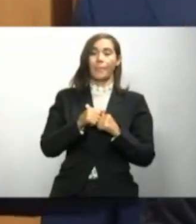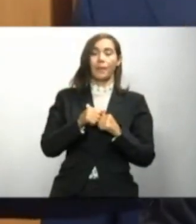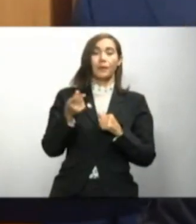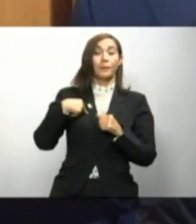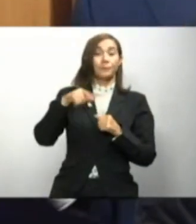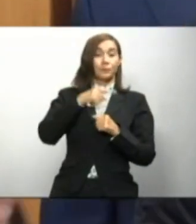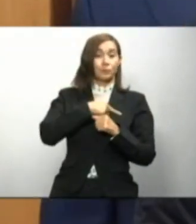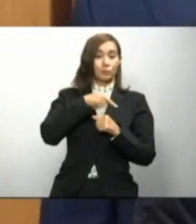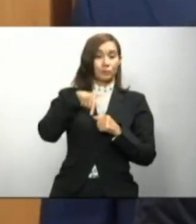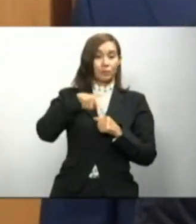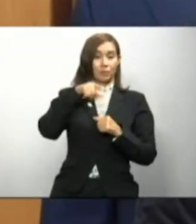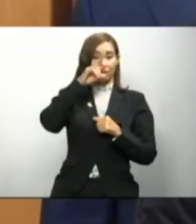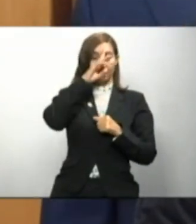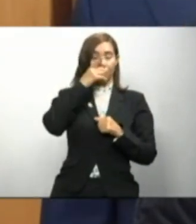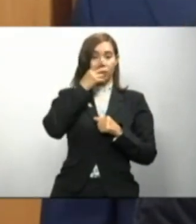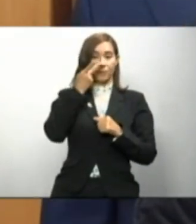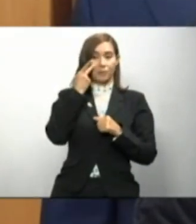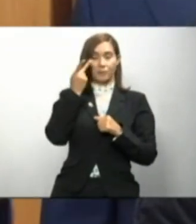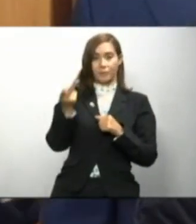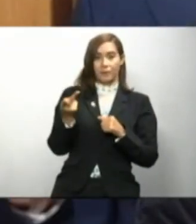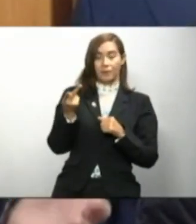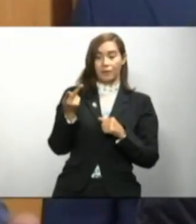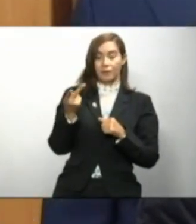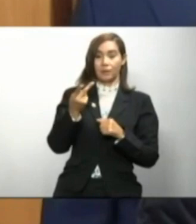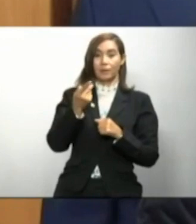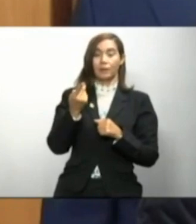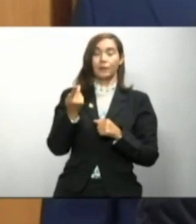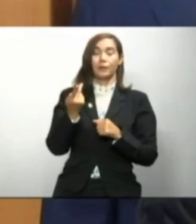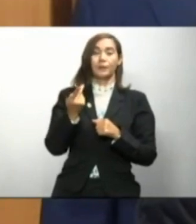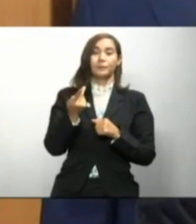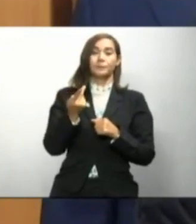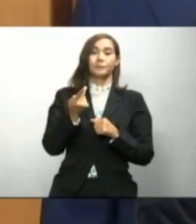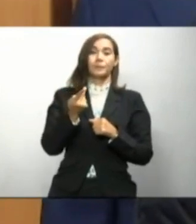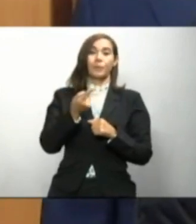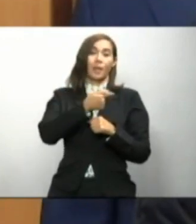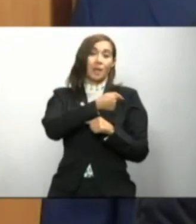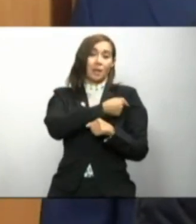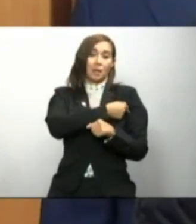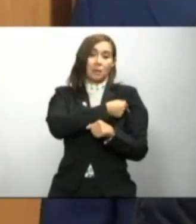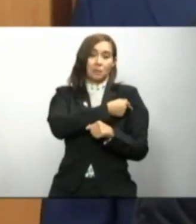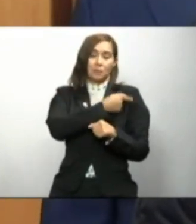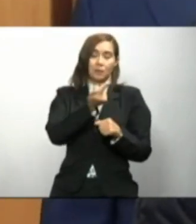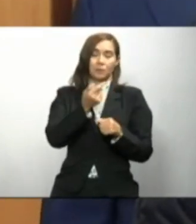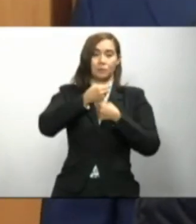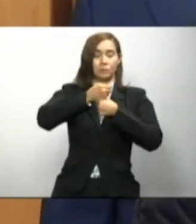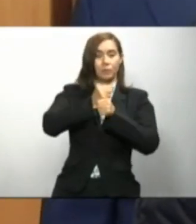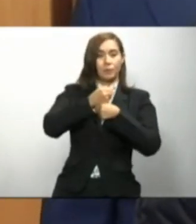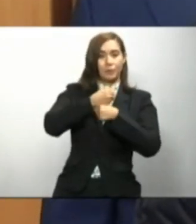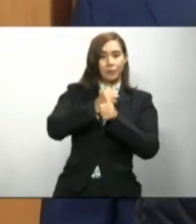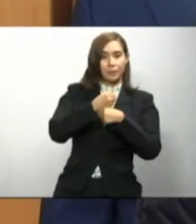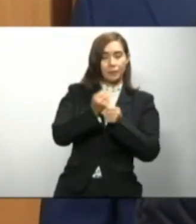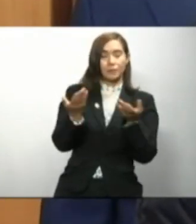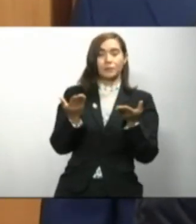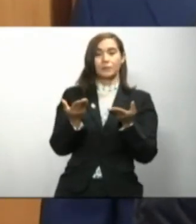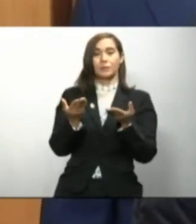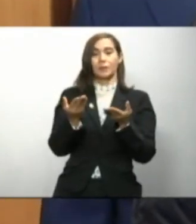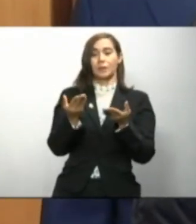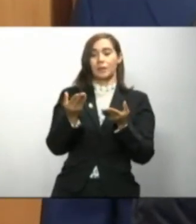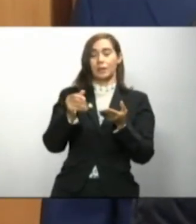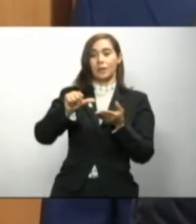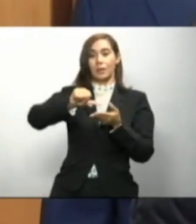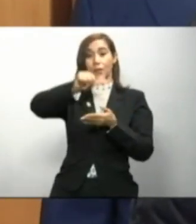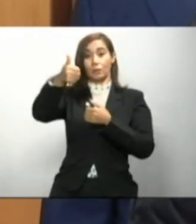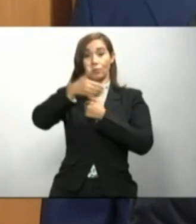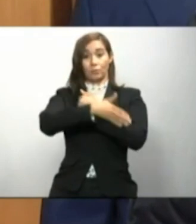notar que las vacunas hechas y desarrolladas en el hemisferio occidental